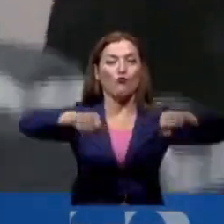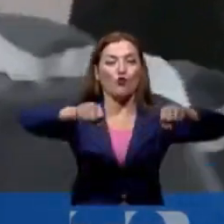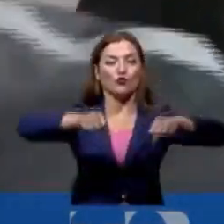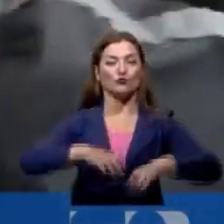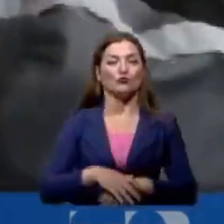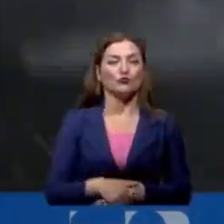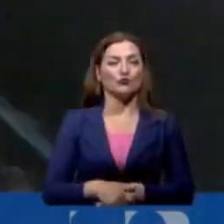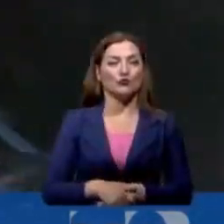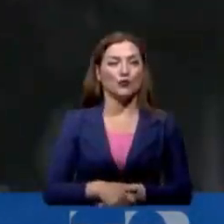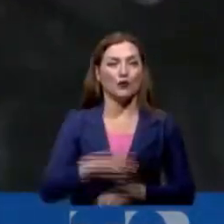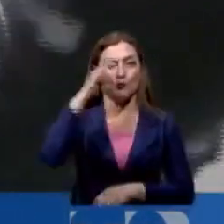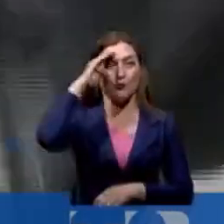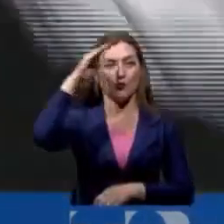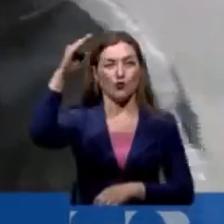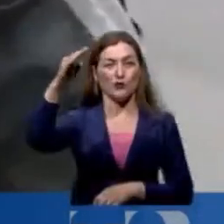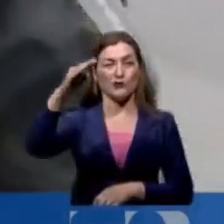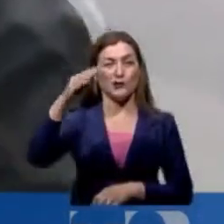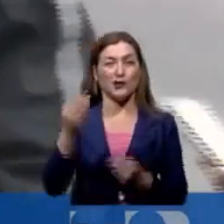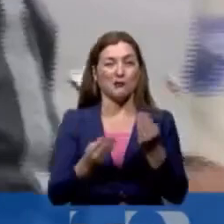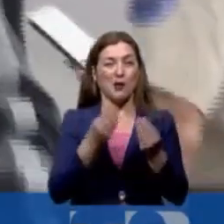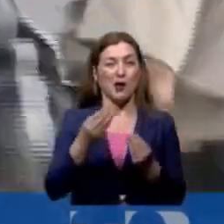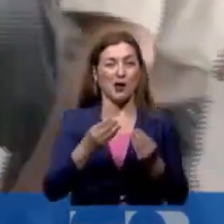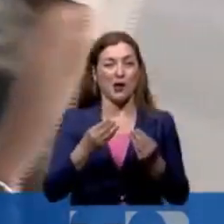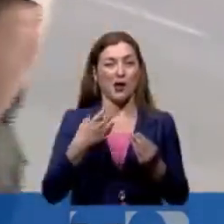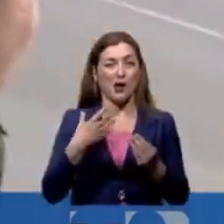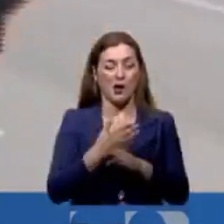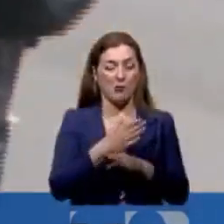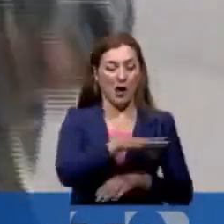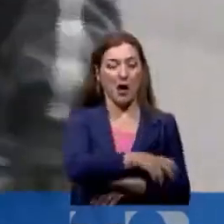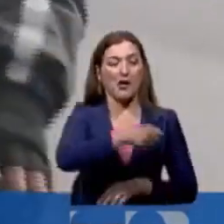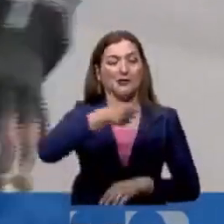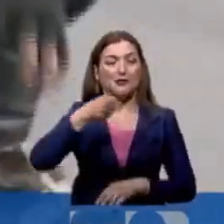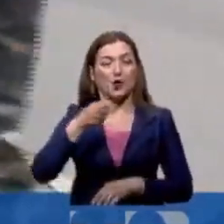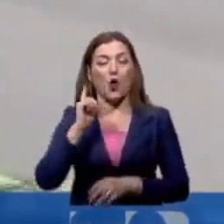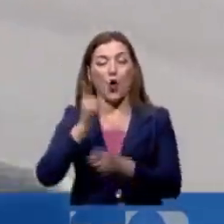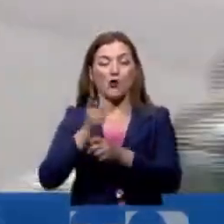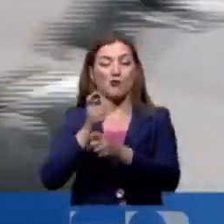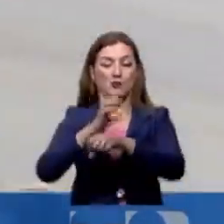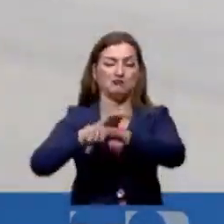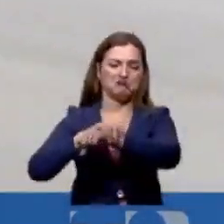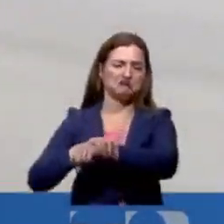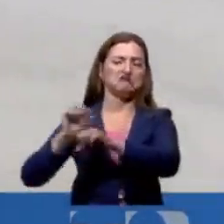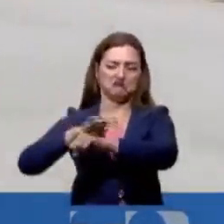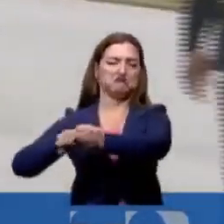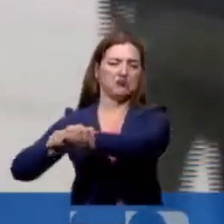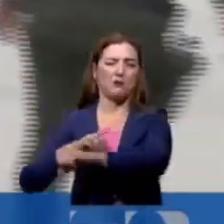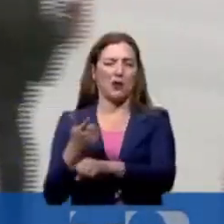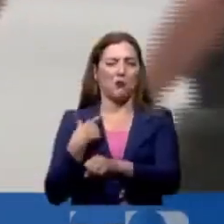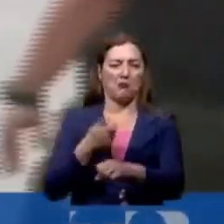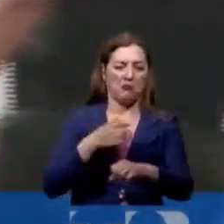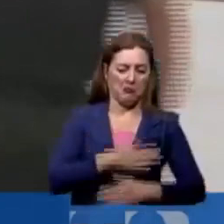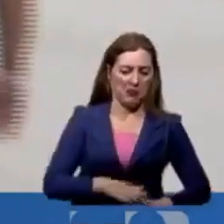La policía no puede hacer nada más que retirar el arma. Si es que tiene alguna boleta de captura, se los llevan detenidos,